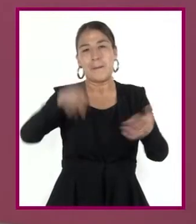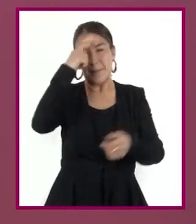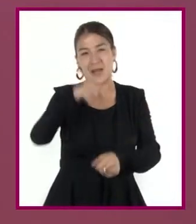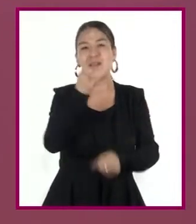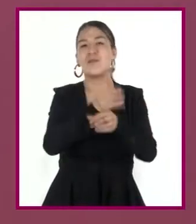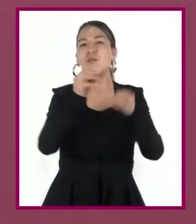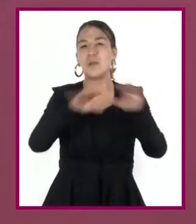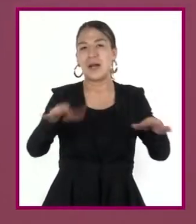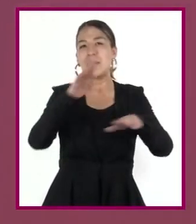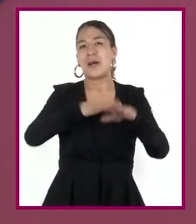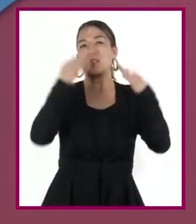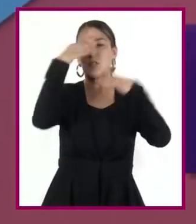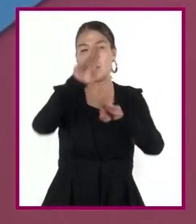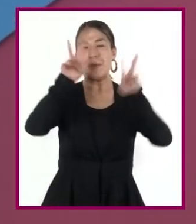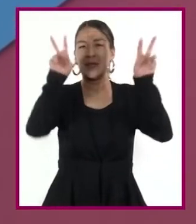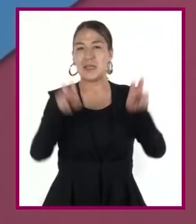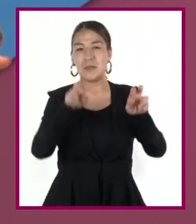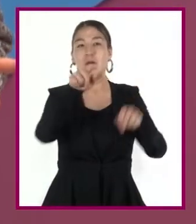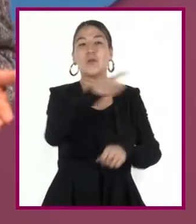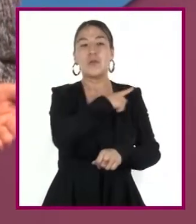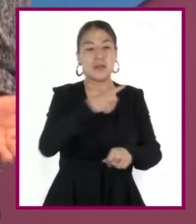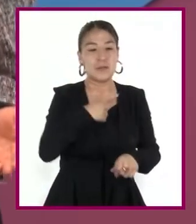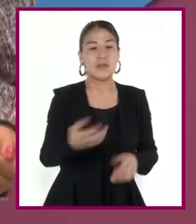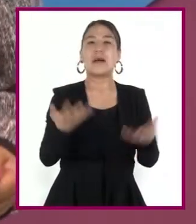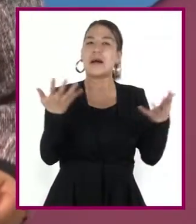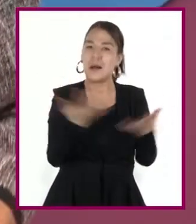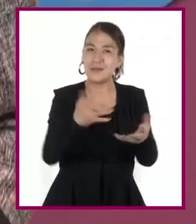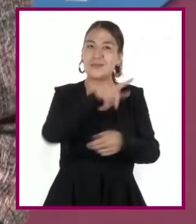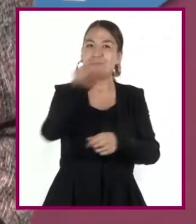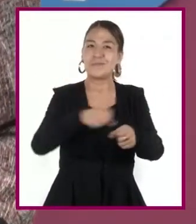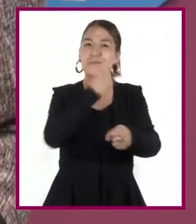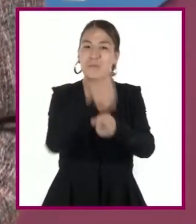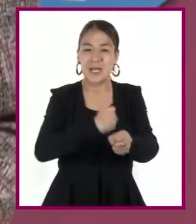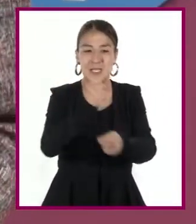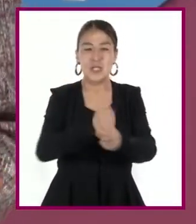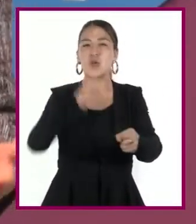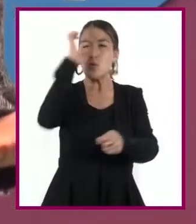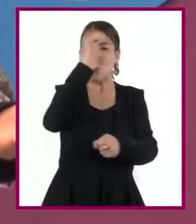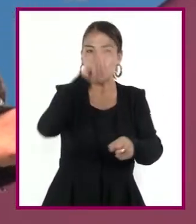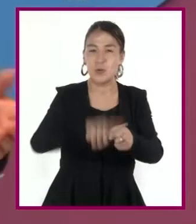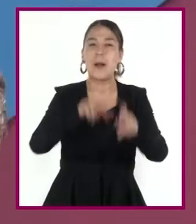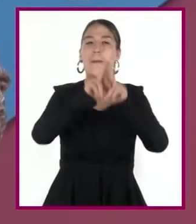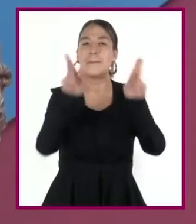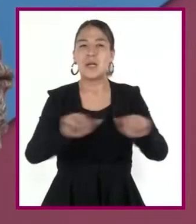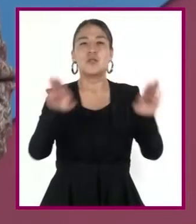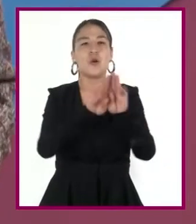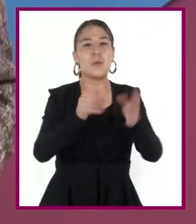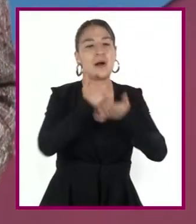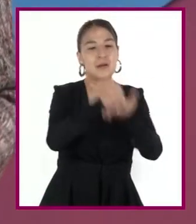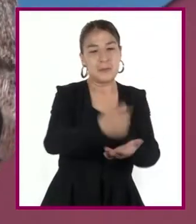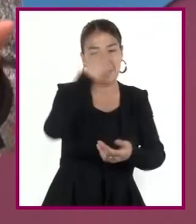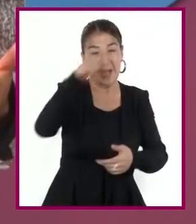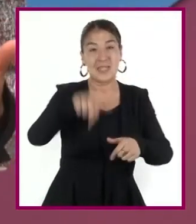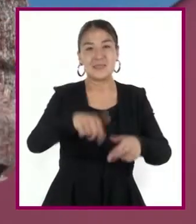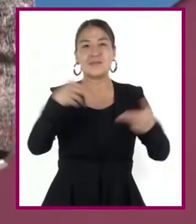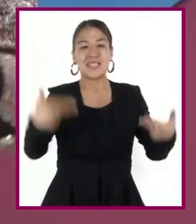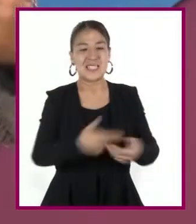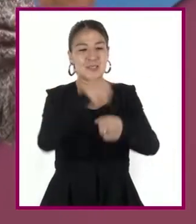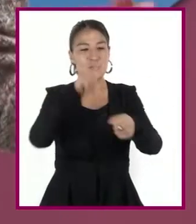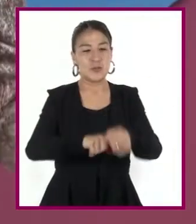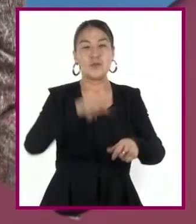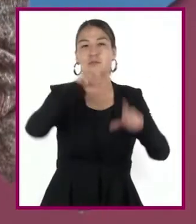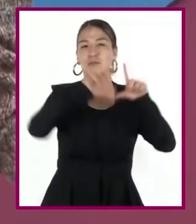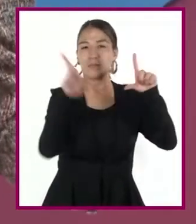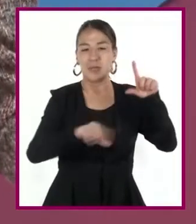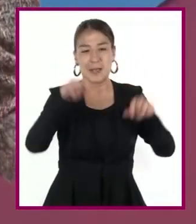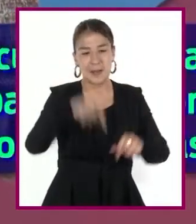más del tema. Y recuerden que aplicar la cultura de paz tendrá una trascendencia a nivel de la nación mexicana y su relación